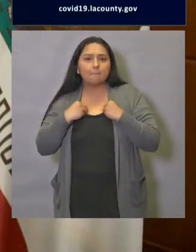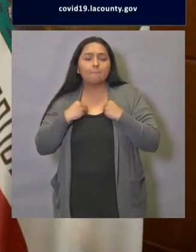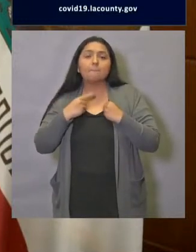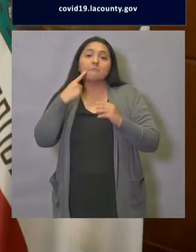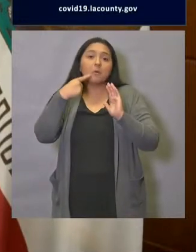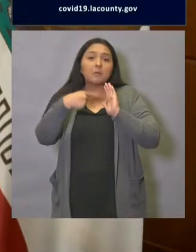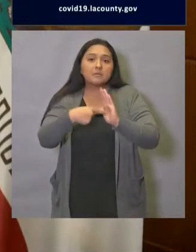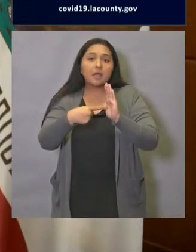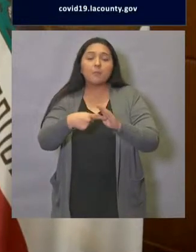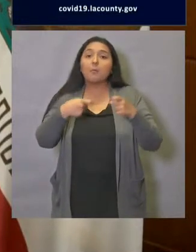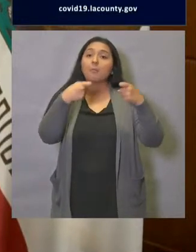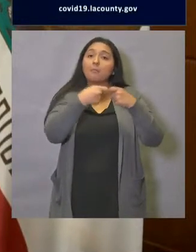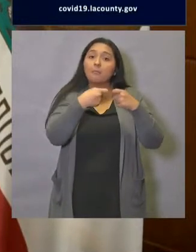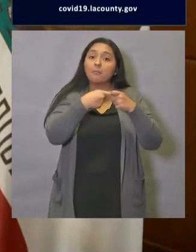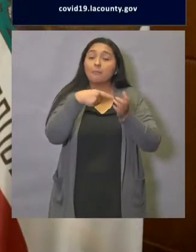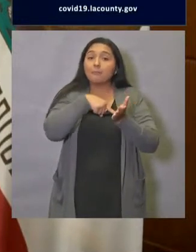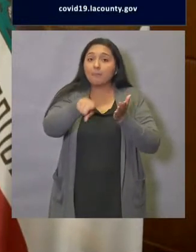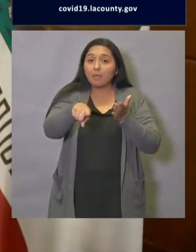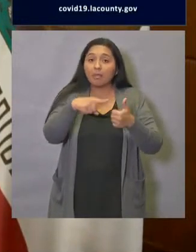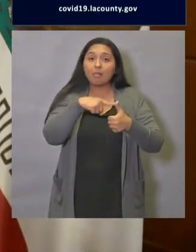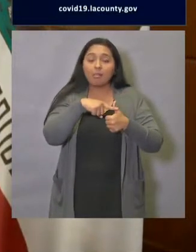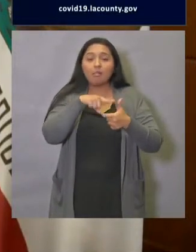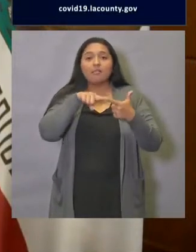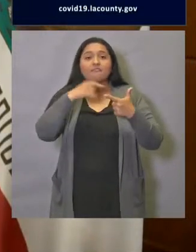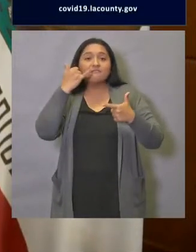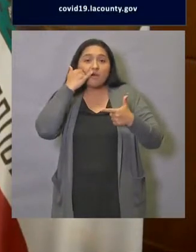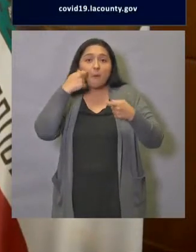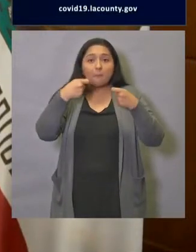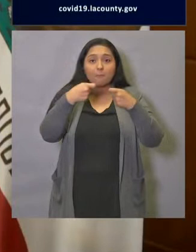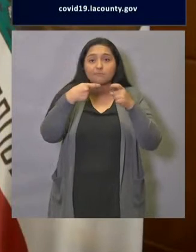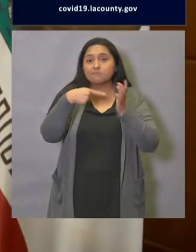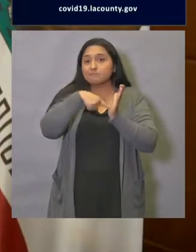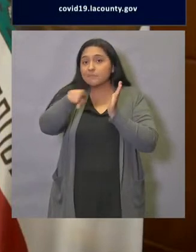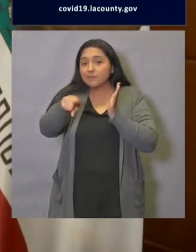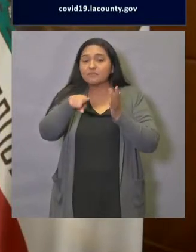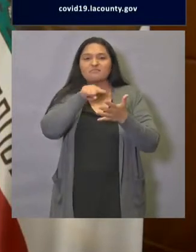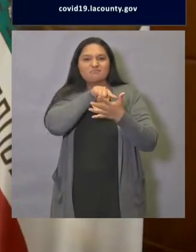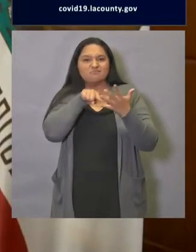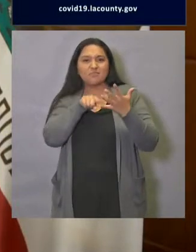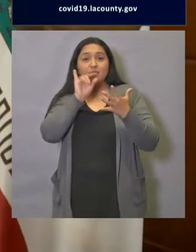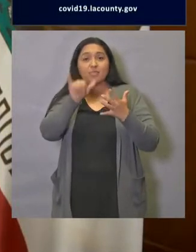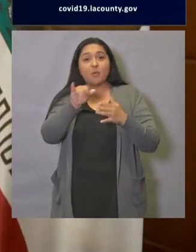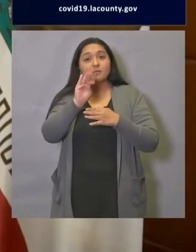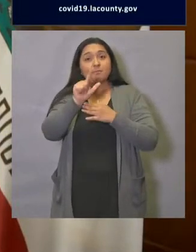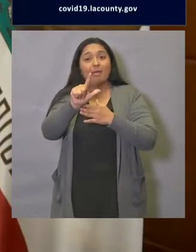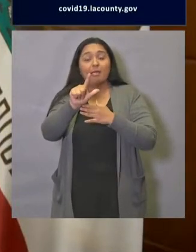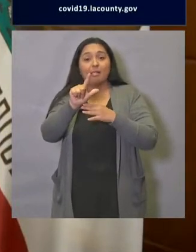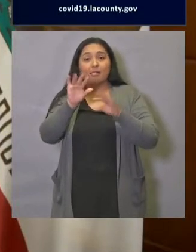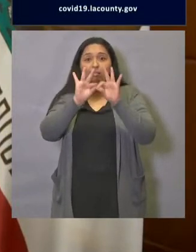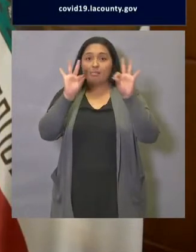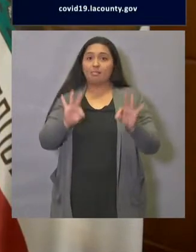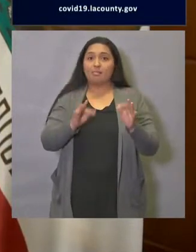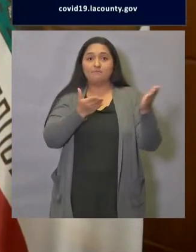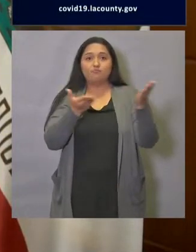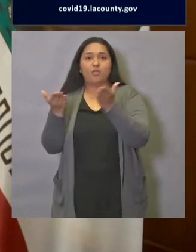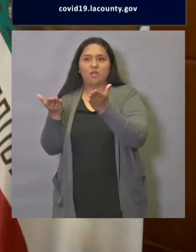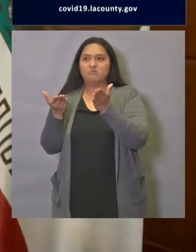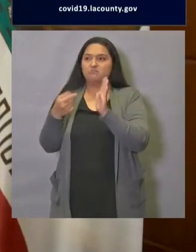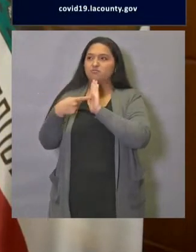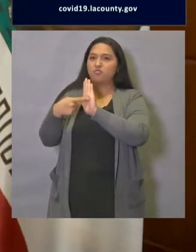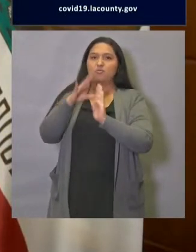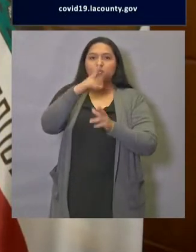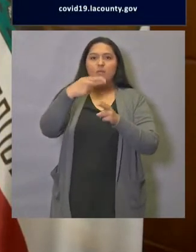utilidad, electricidad, gas y teléfono. Si no está seguro de si usted es elegible, llame por favor